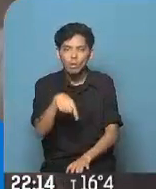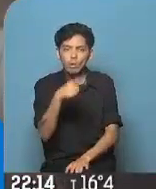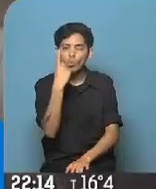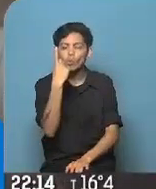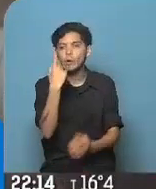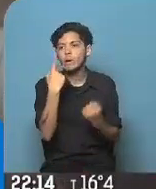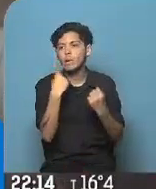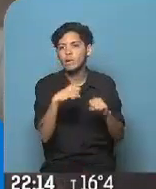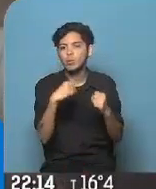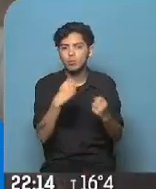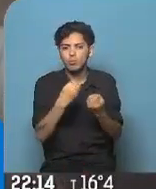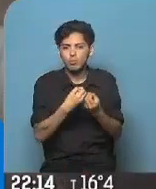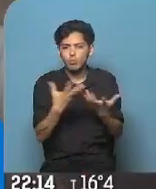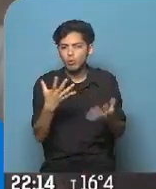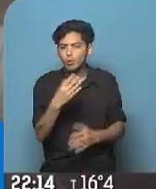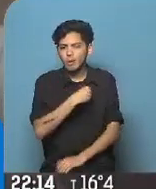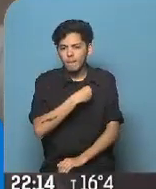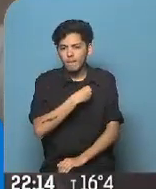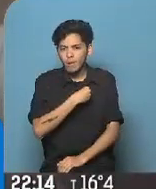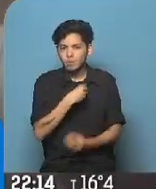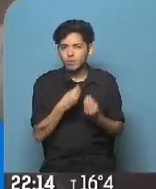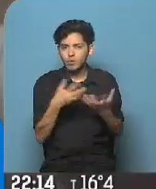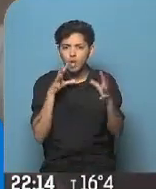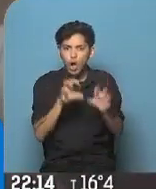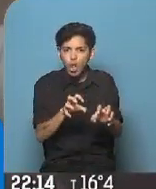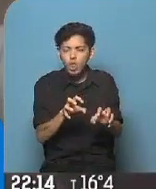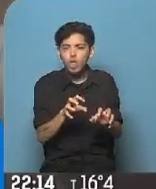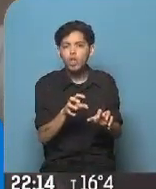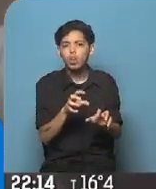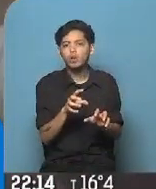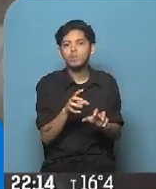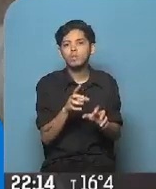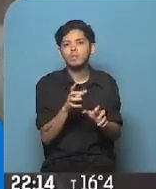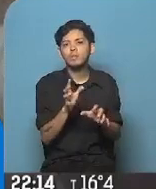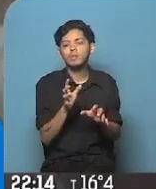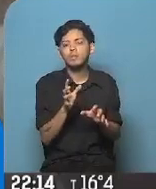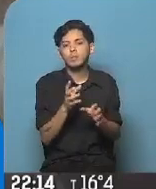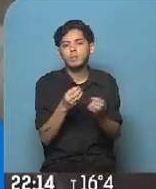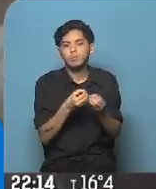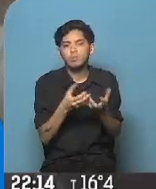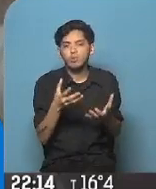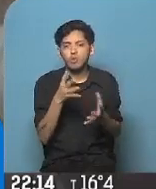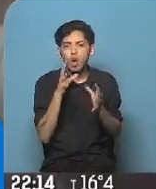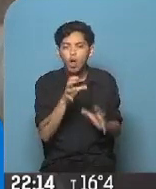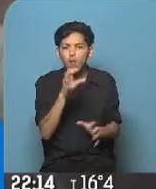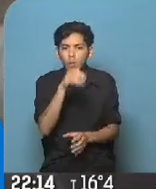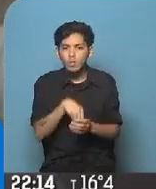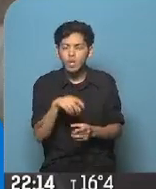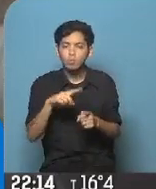de mucho fanatismo, de mucho odio y de mucho odio exacerbado en la política brasileña. Eso me parece que es nuevo.